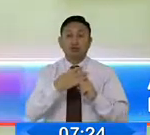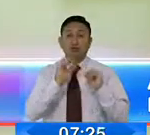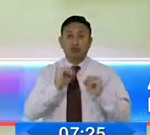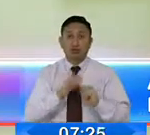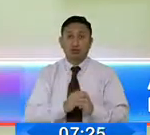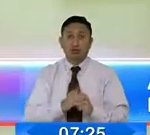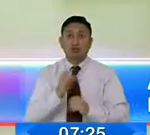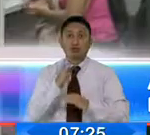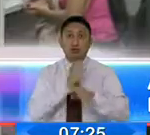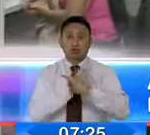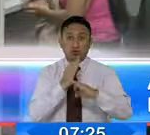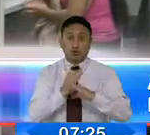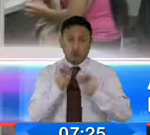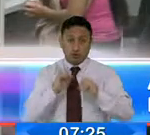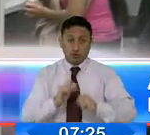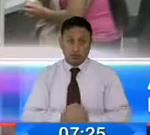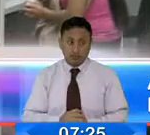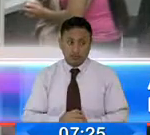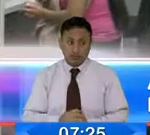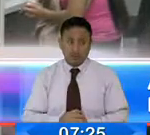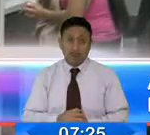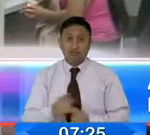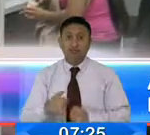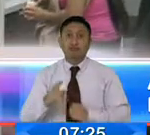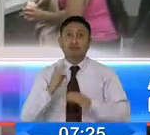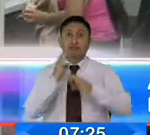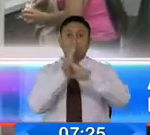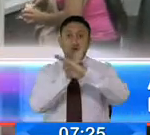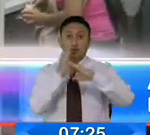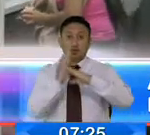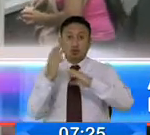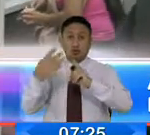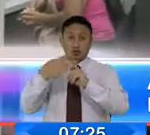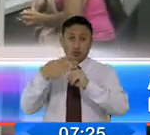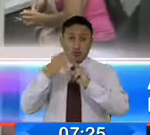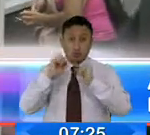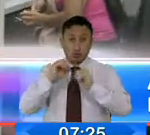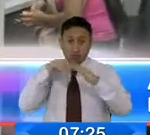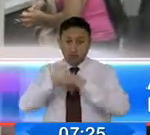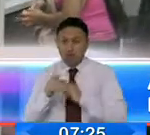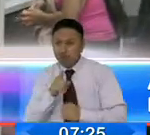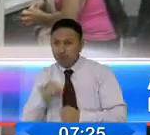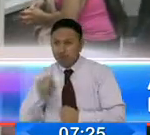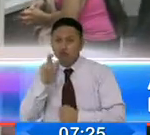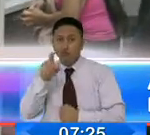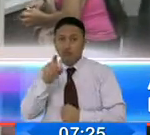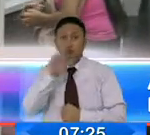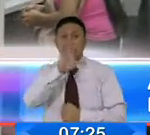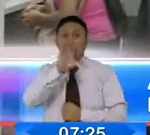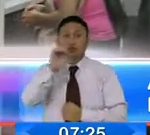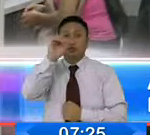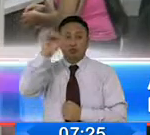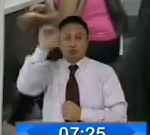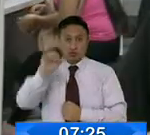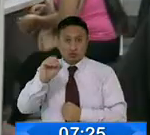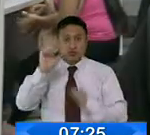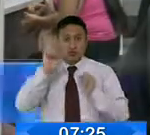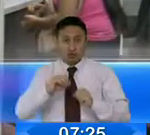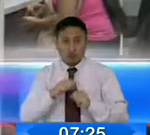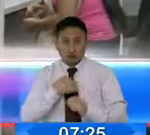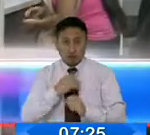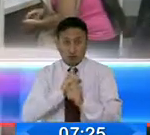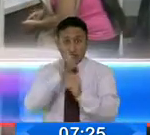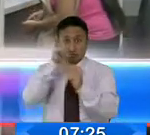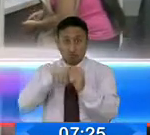de turnos. Ya se va a abrir el turnero para que la gente pueda acceder, el turnero con el 50% de capacidad para que pueda acceder a